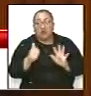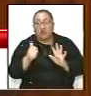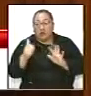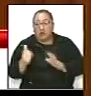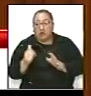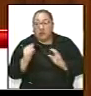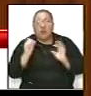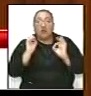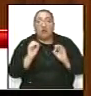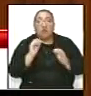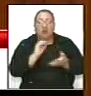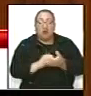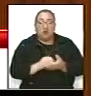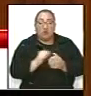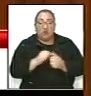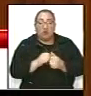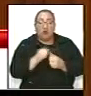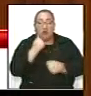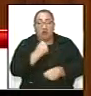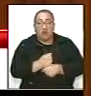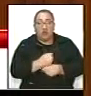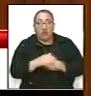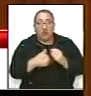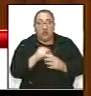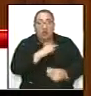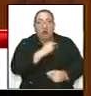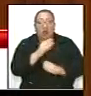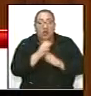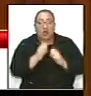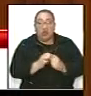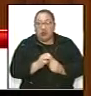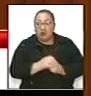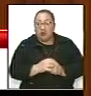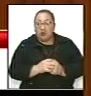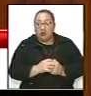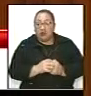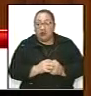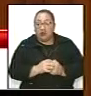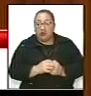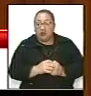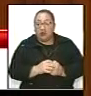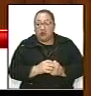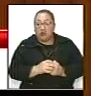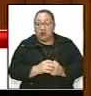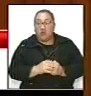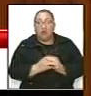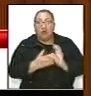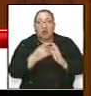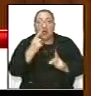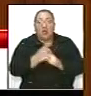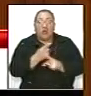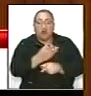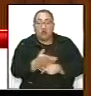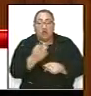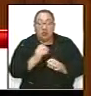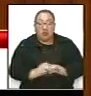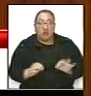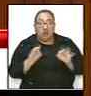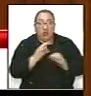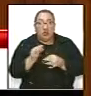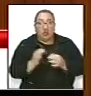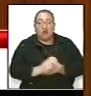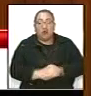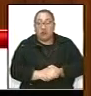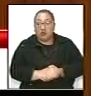27.666, la misma que establece como obligación del Poder Ejecutivo presentar este plan ante ustedes. Es importante